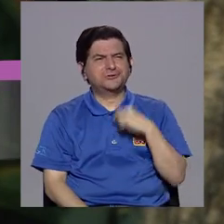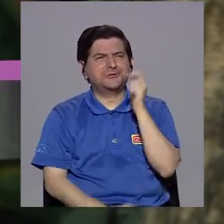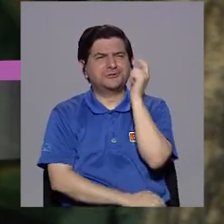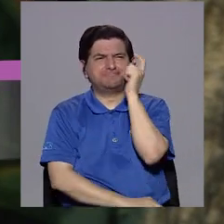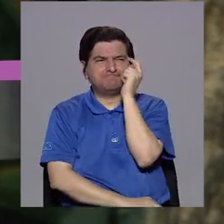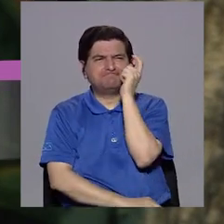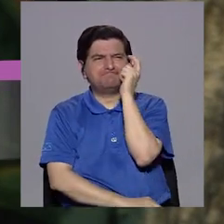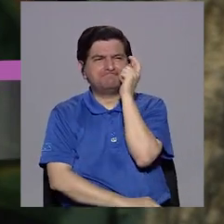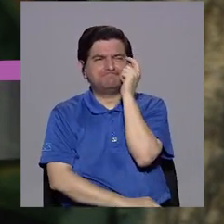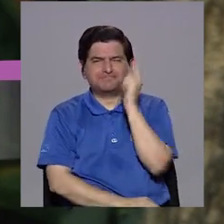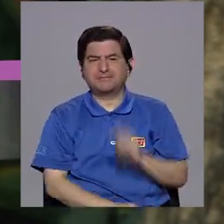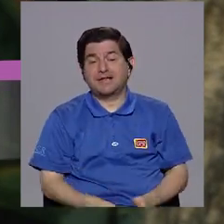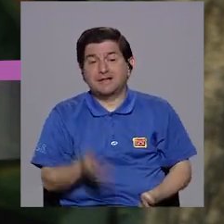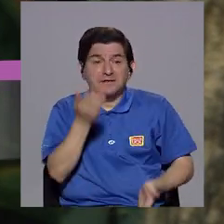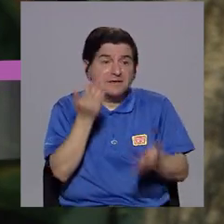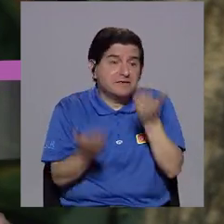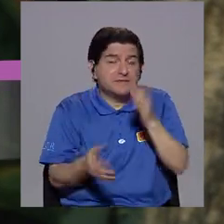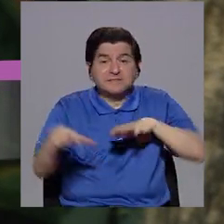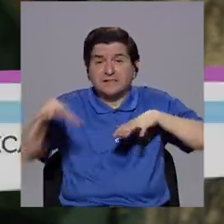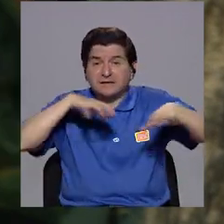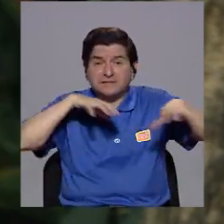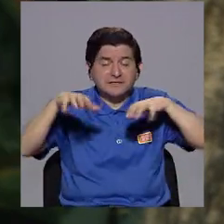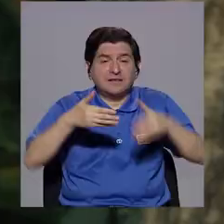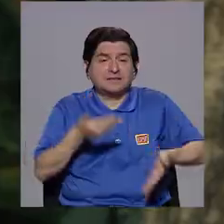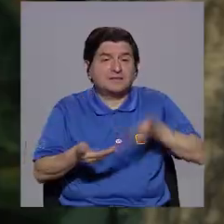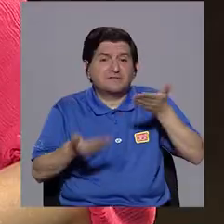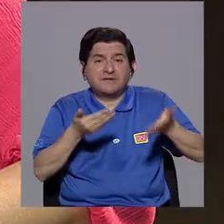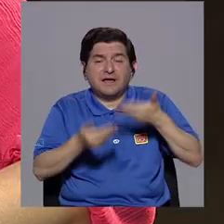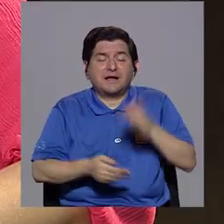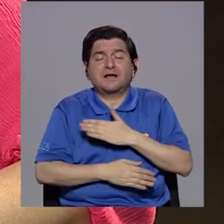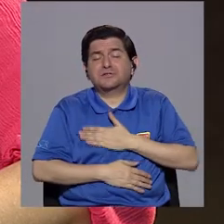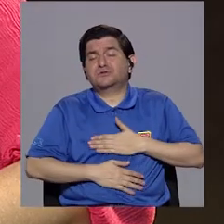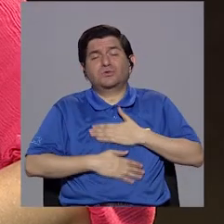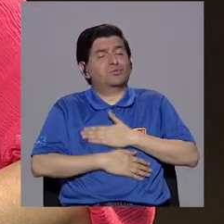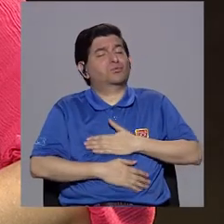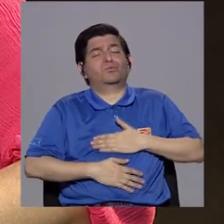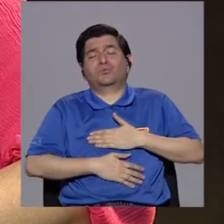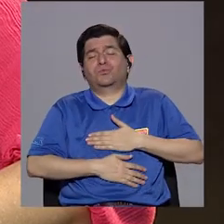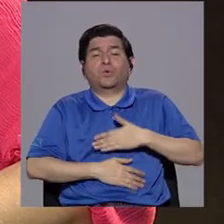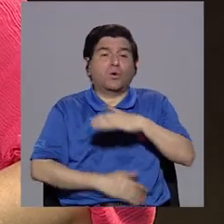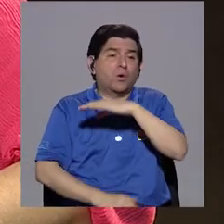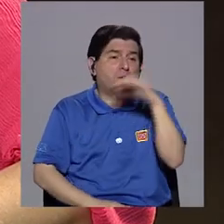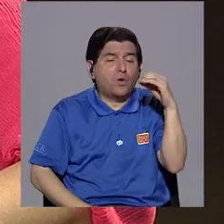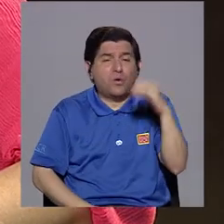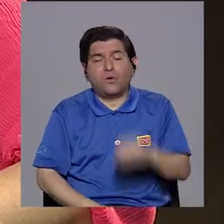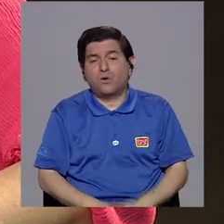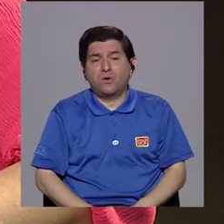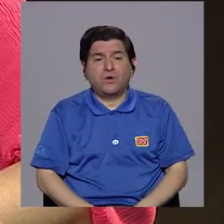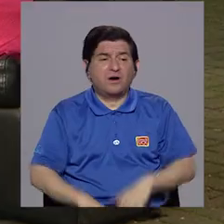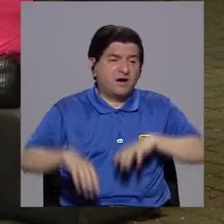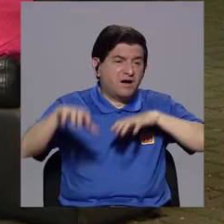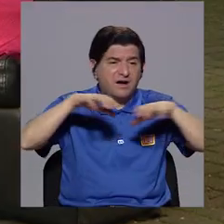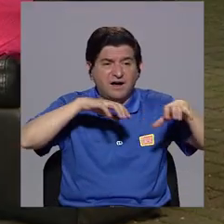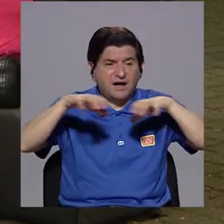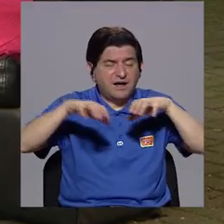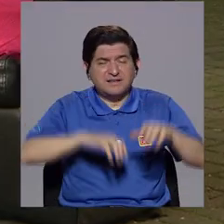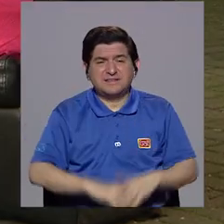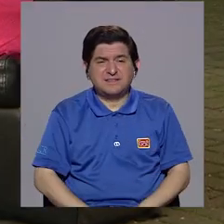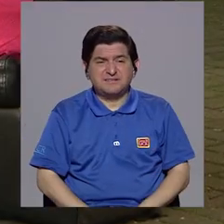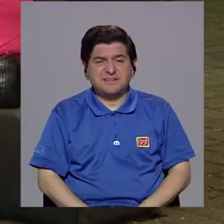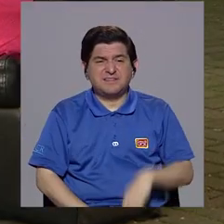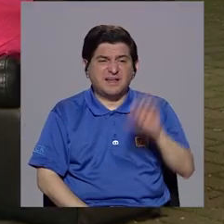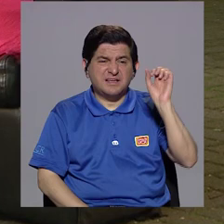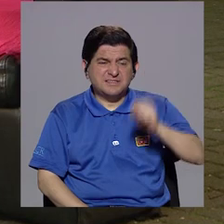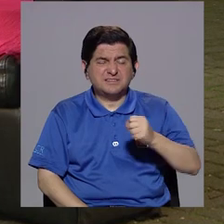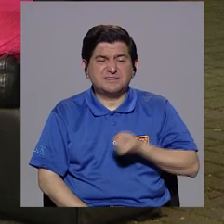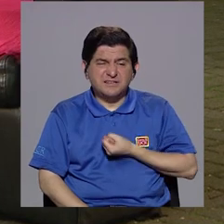un poquito, ¿verdad? Porque sería entonces más bien una actividad casi que lúdica o una actividad un poco más, quizás no